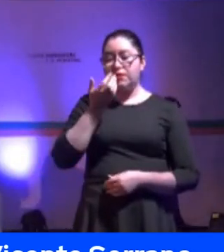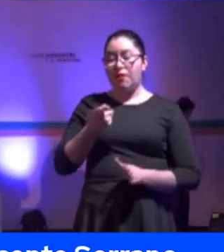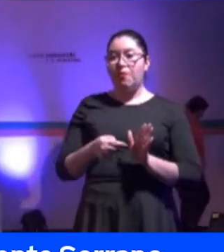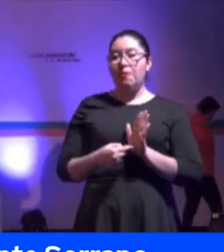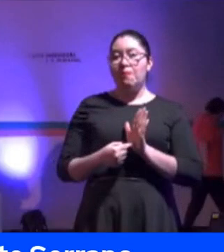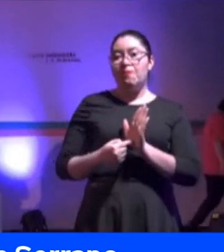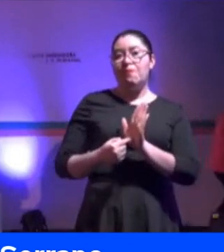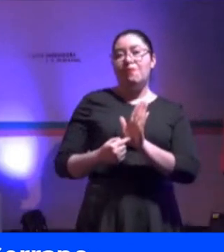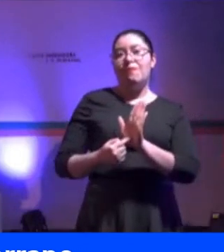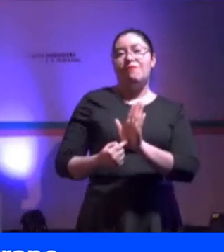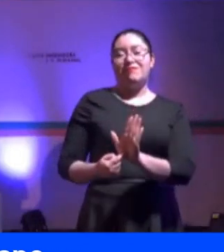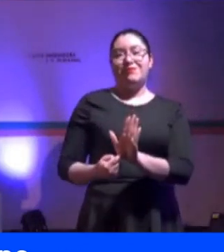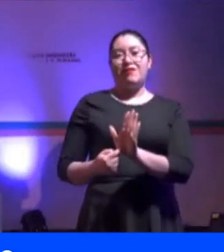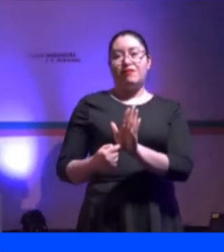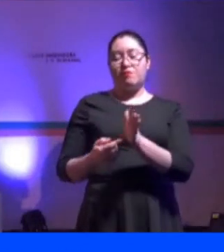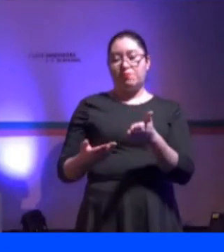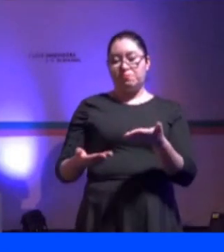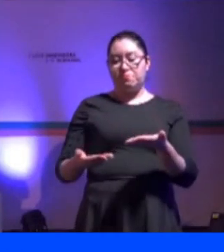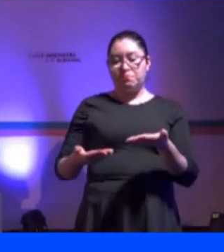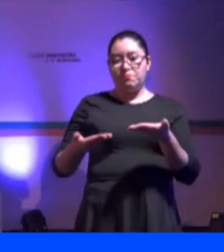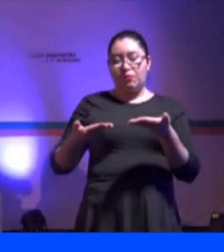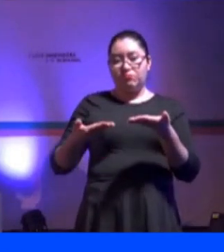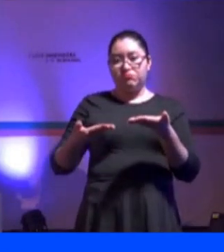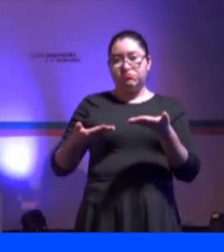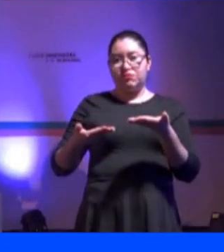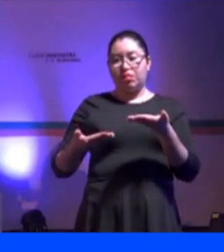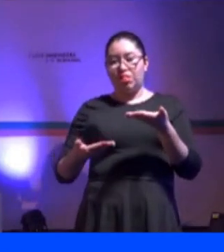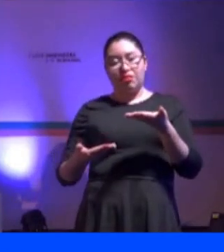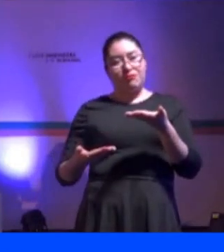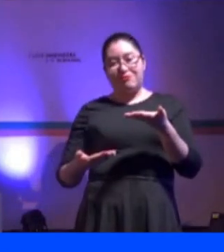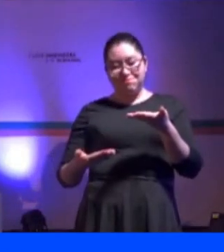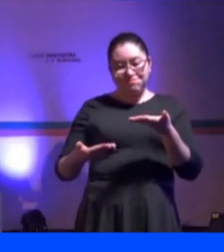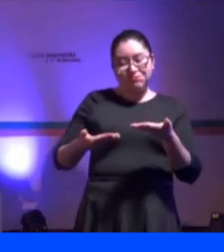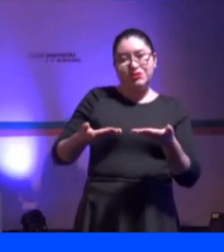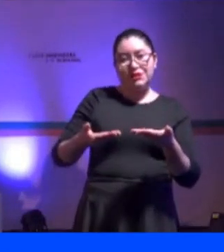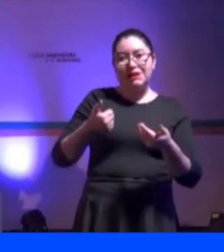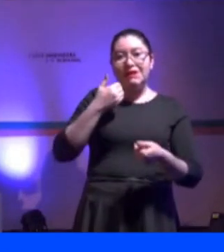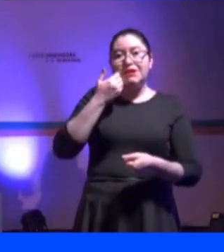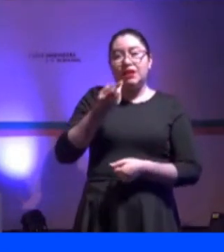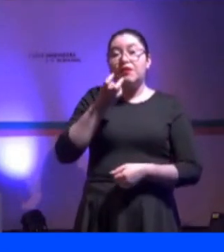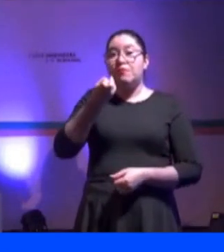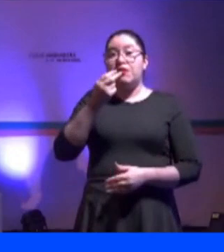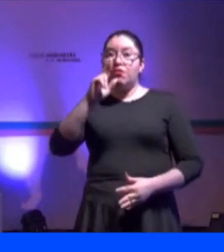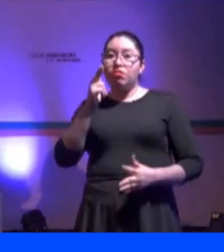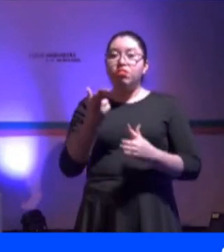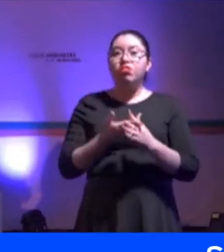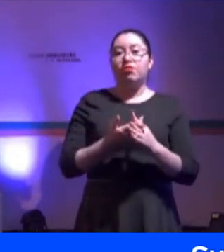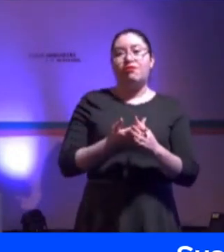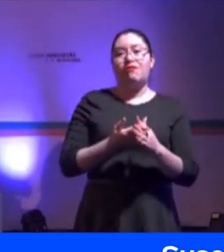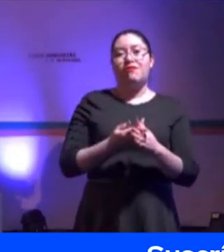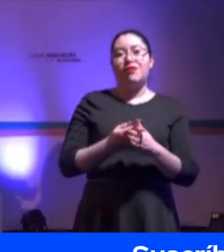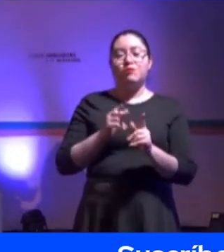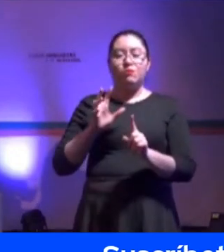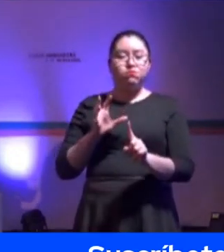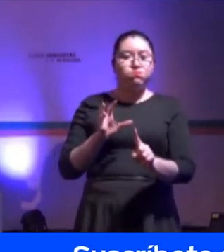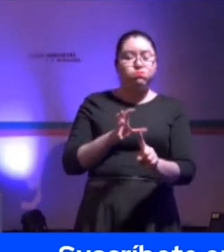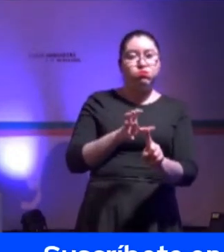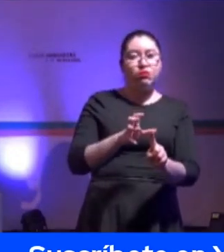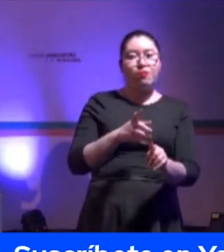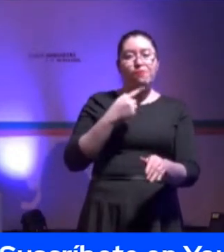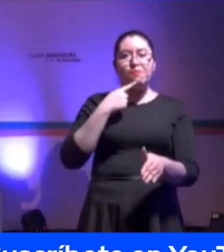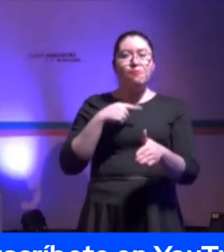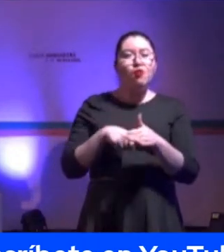esa balanza, intenta equilibrar, por eso nos matan, por eso nos persiguen, por eso nos